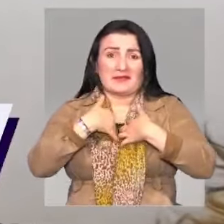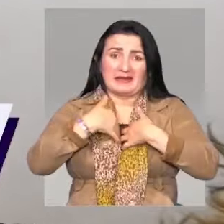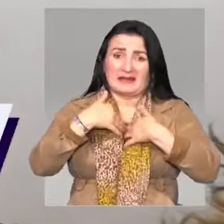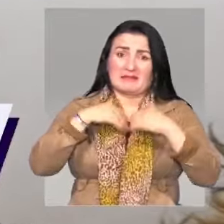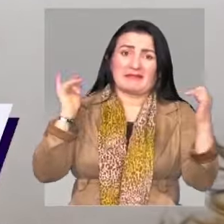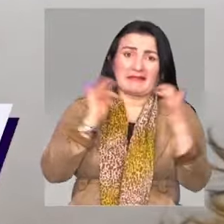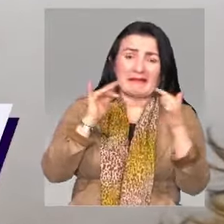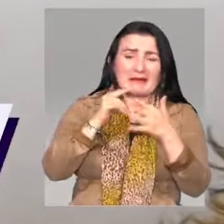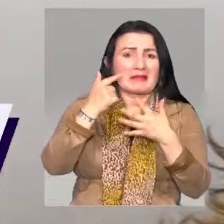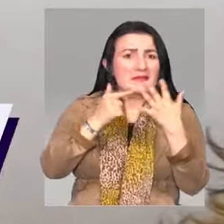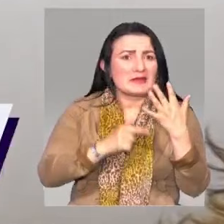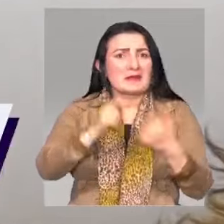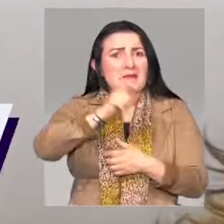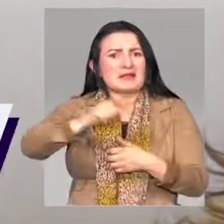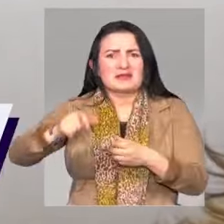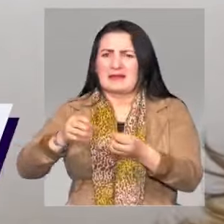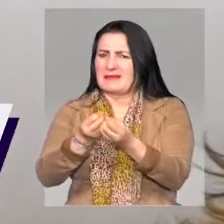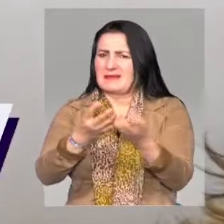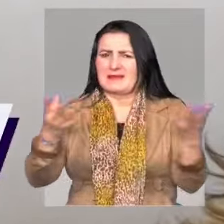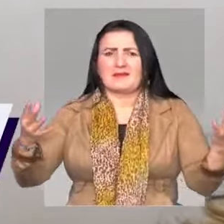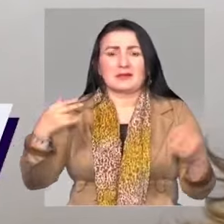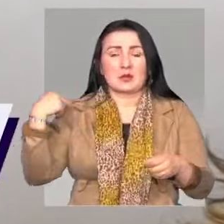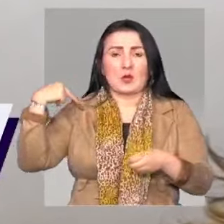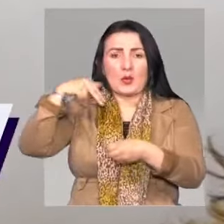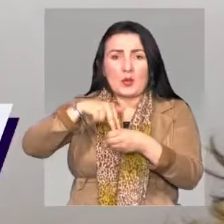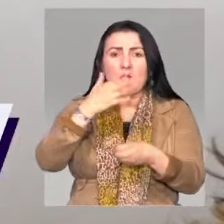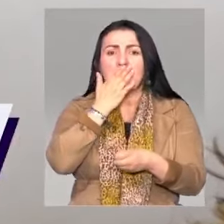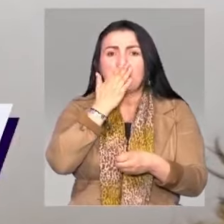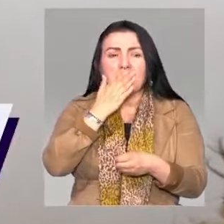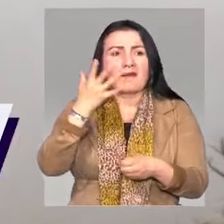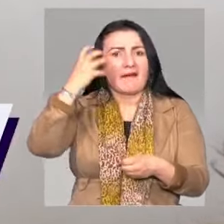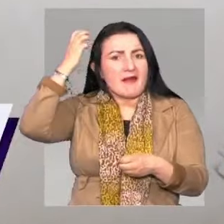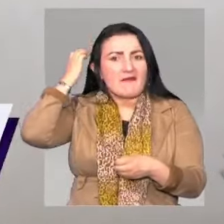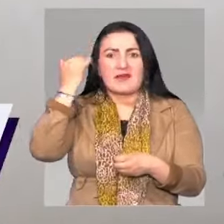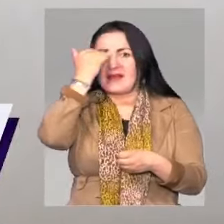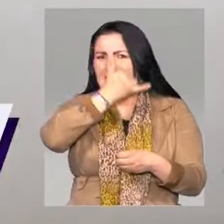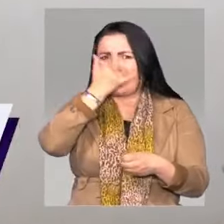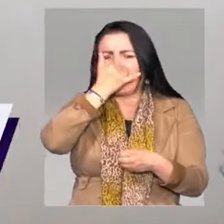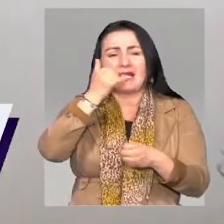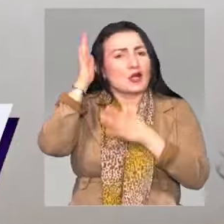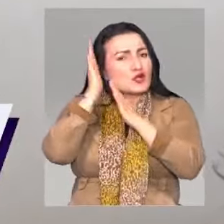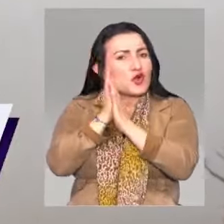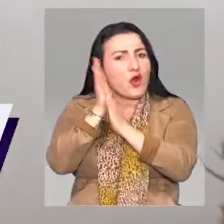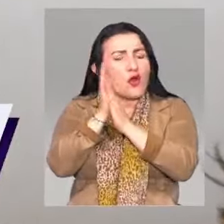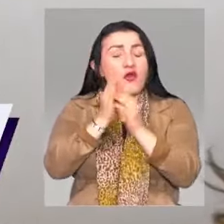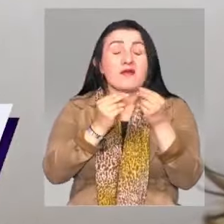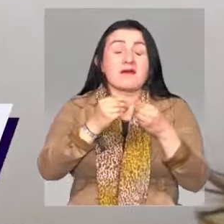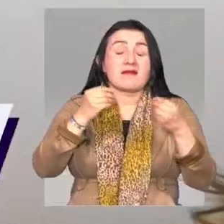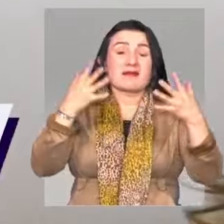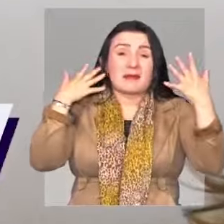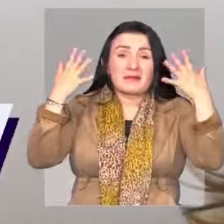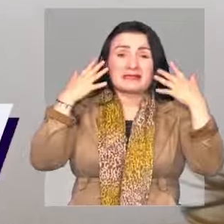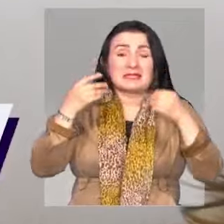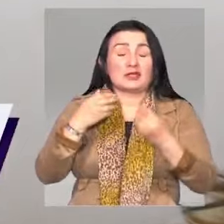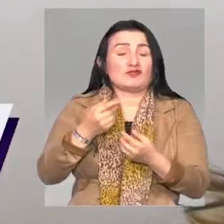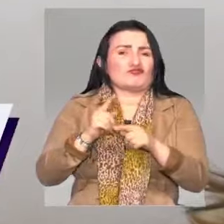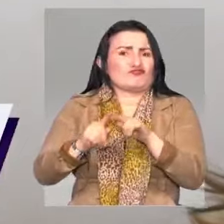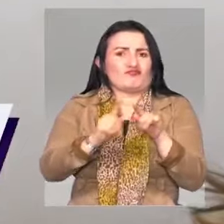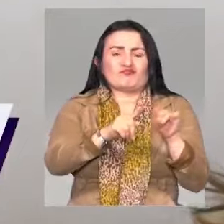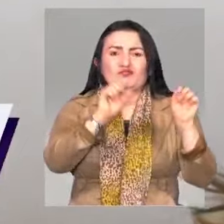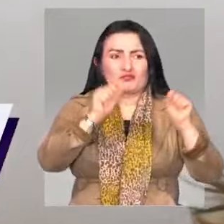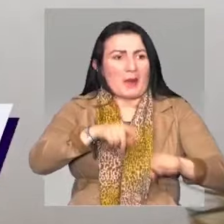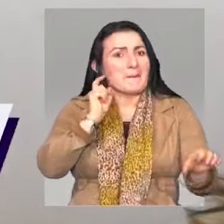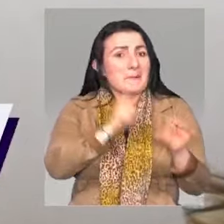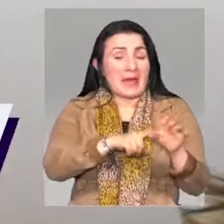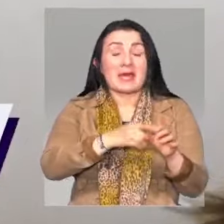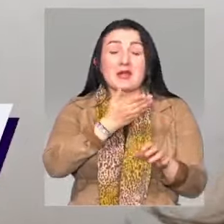del conflicto armado, personas de diversos pueblos étnicos, indígenas, afrodescendientes, rom, campesinos, puedan acceder a educación. Este es el momento de